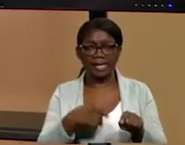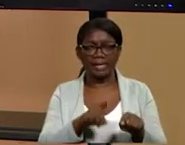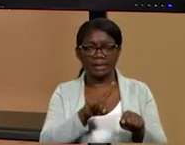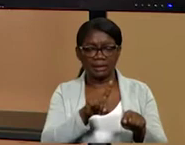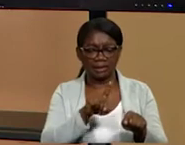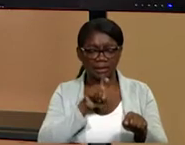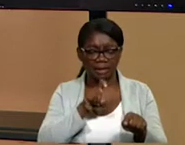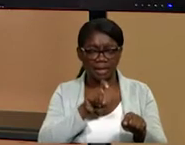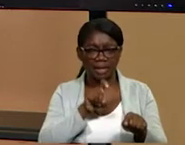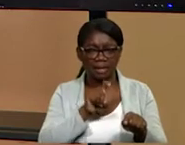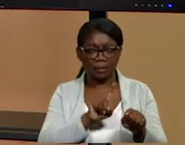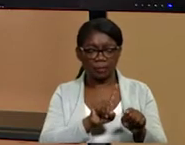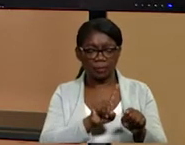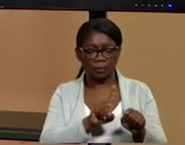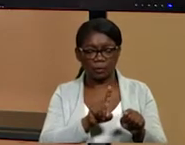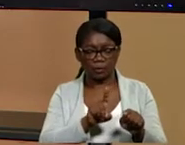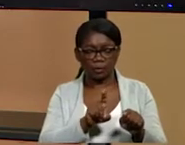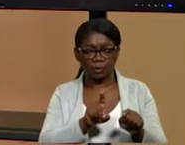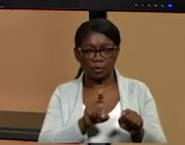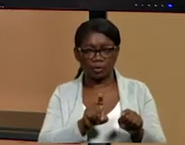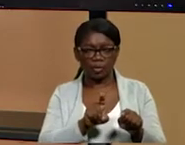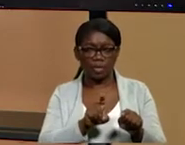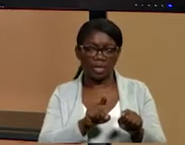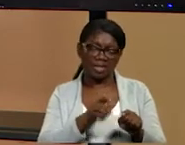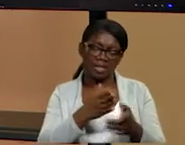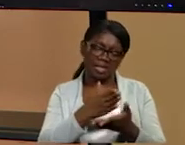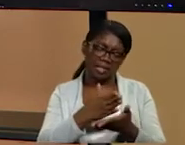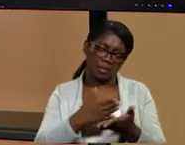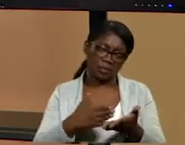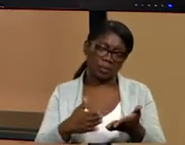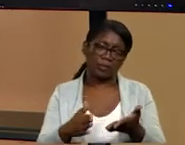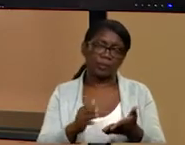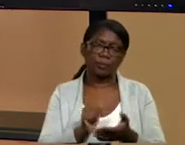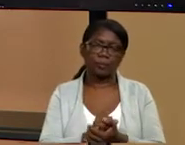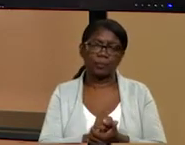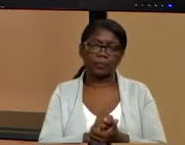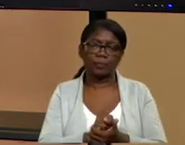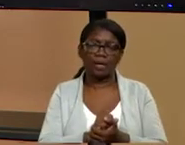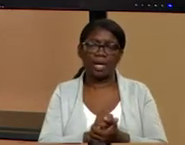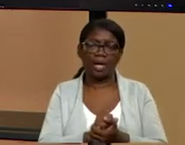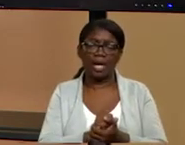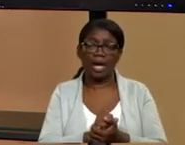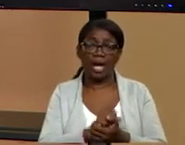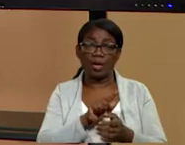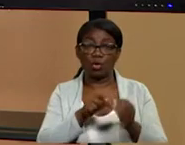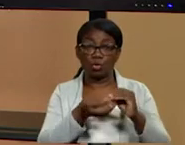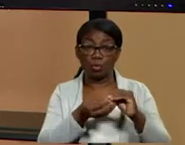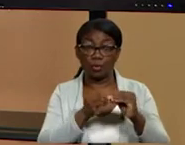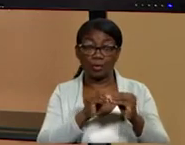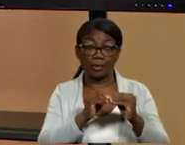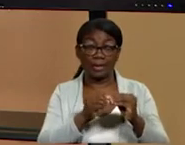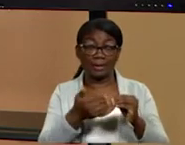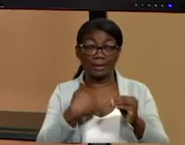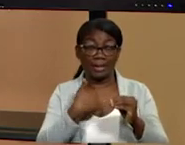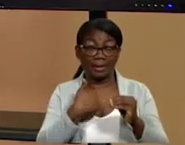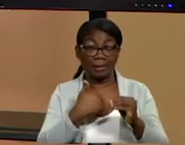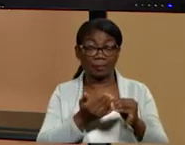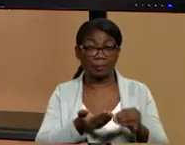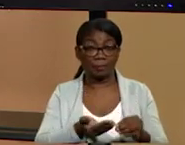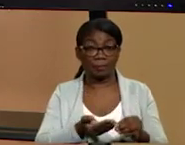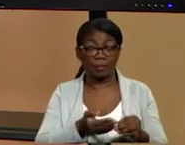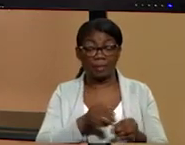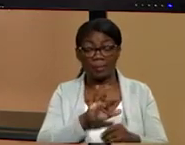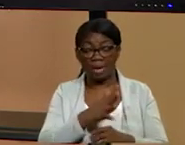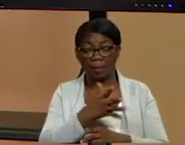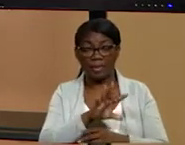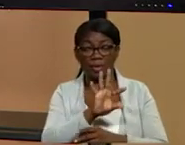microfaradios y tiene una tolerancia en cuanto al valor que registra en su capa exterior y te mide